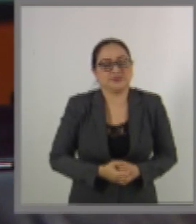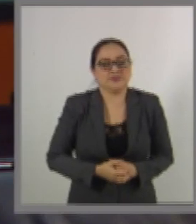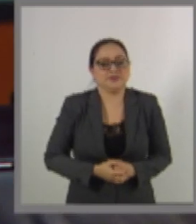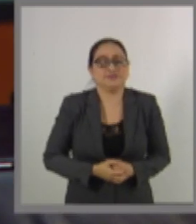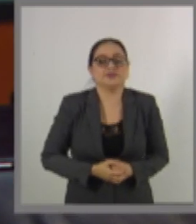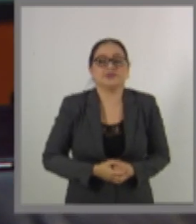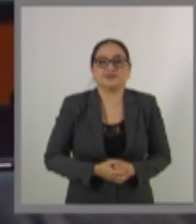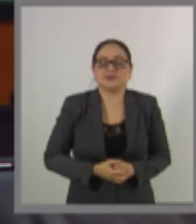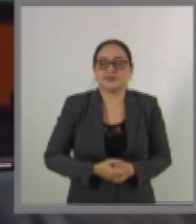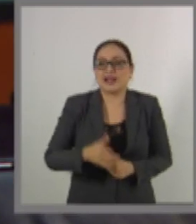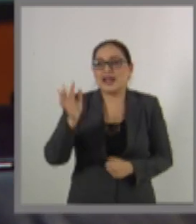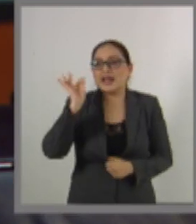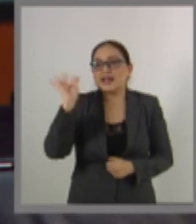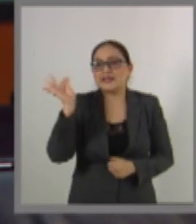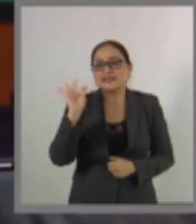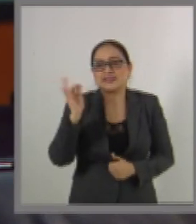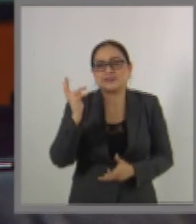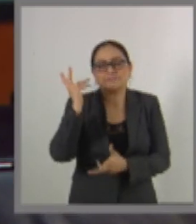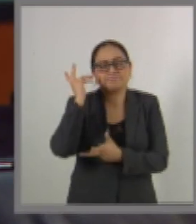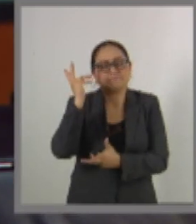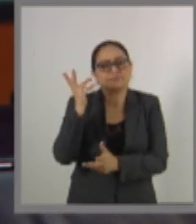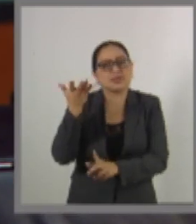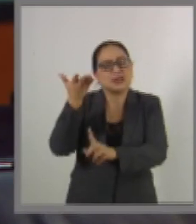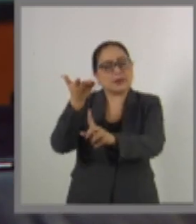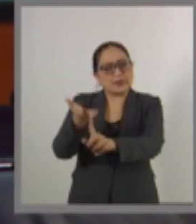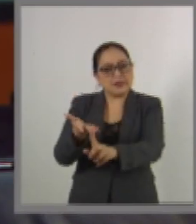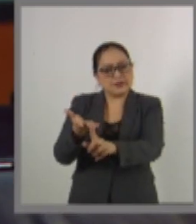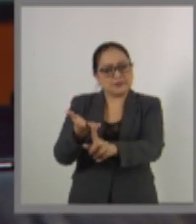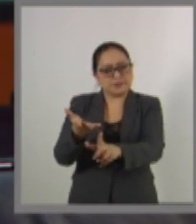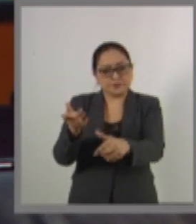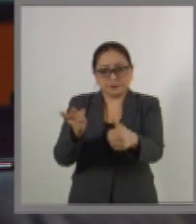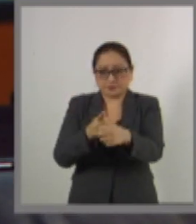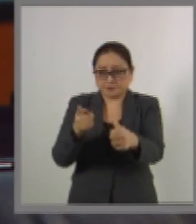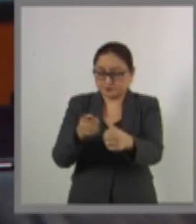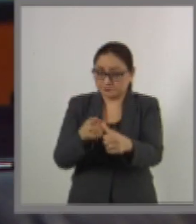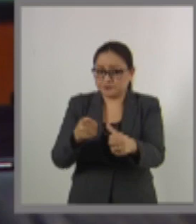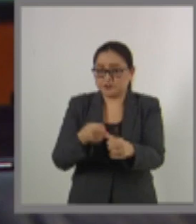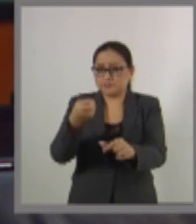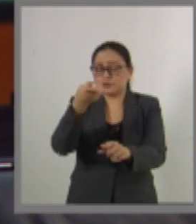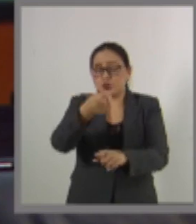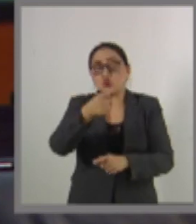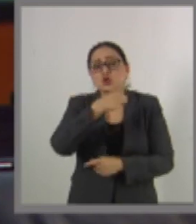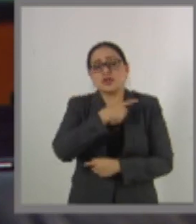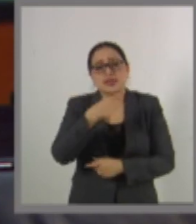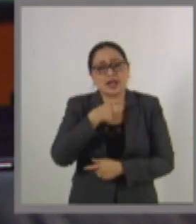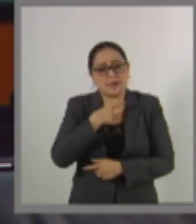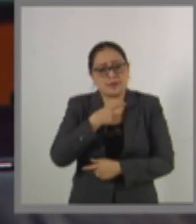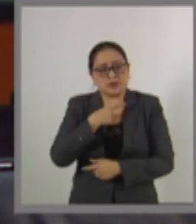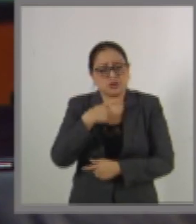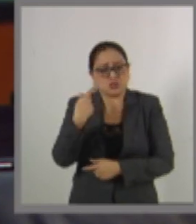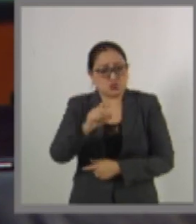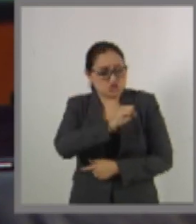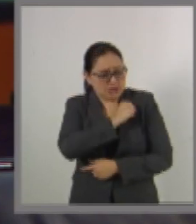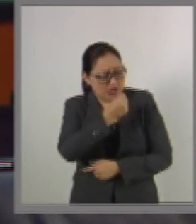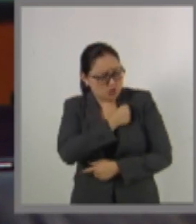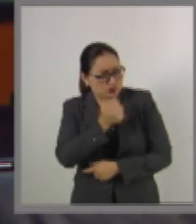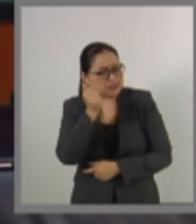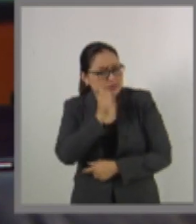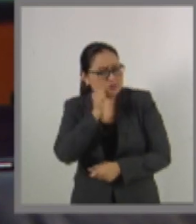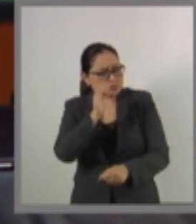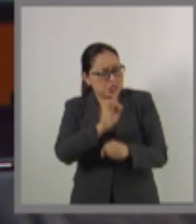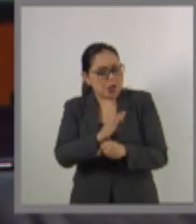Desearte, Miguel, que primero preserves y cuides mucho tu salud, como lo has hecho. Qué bueno